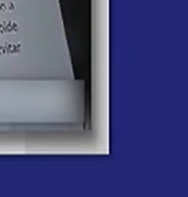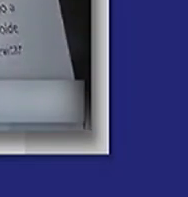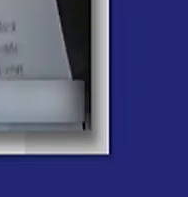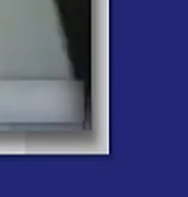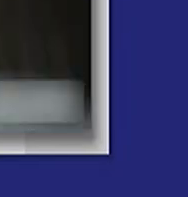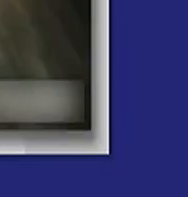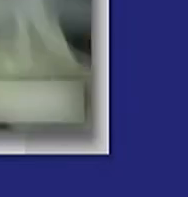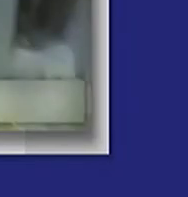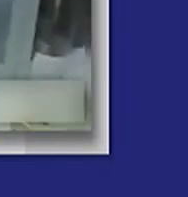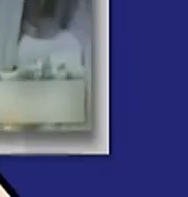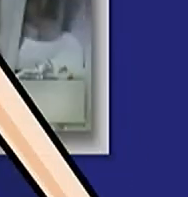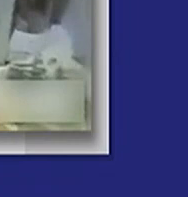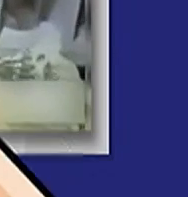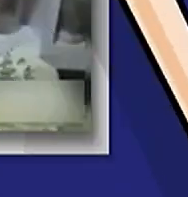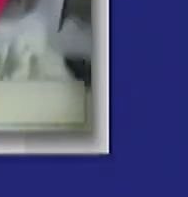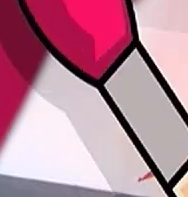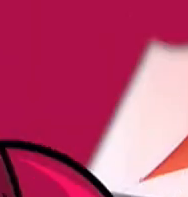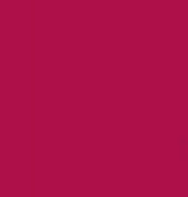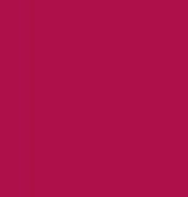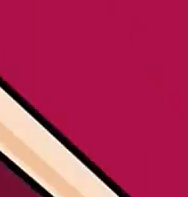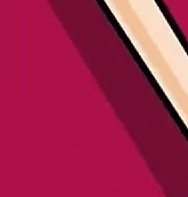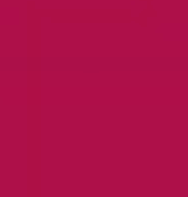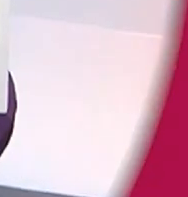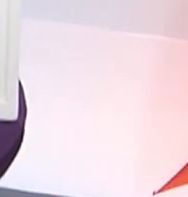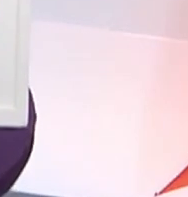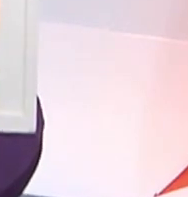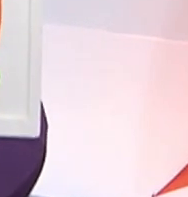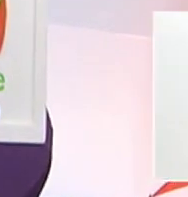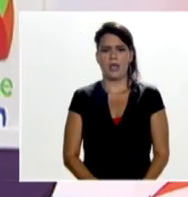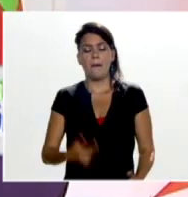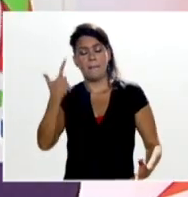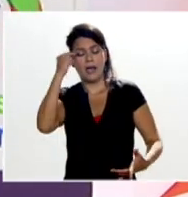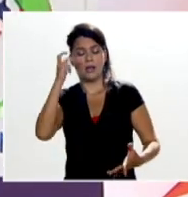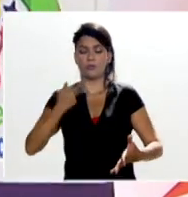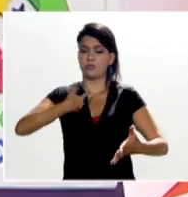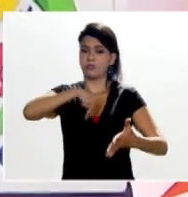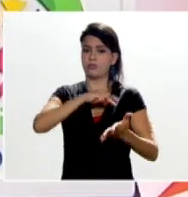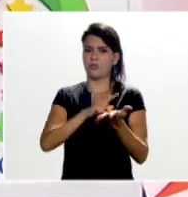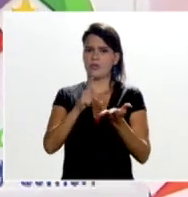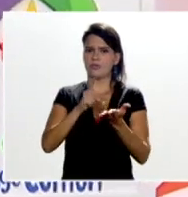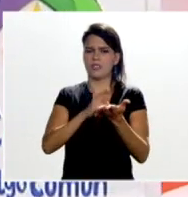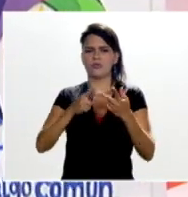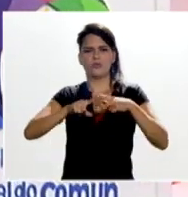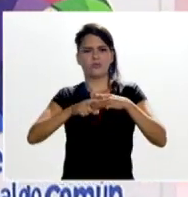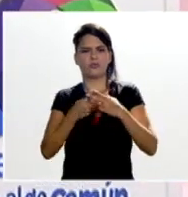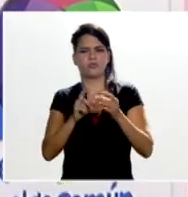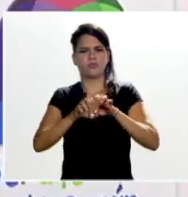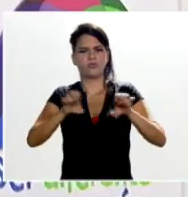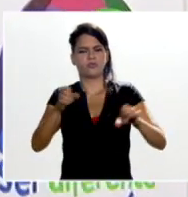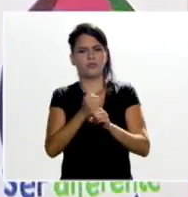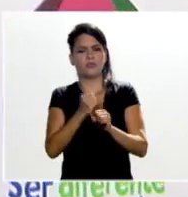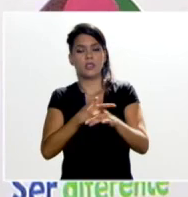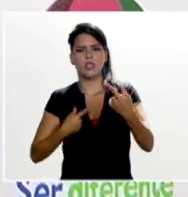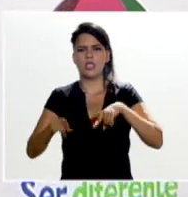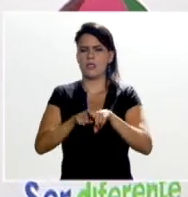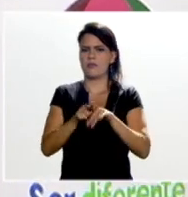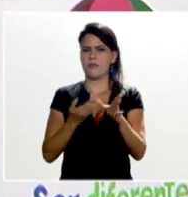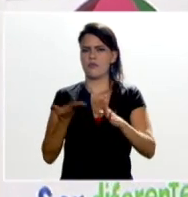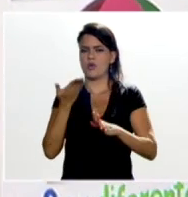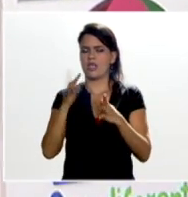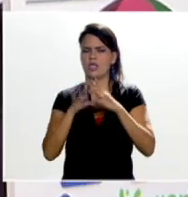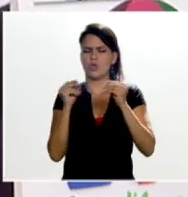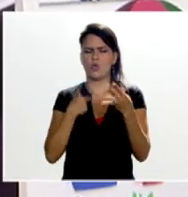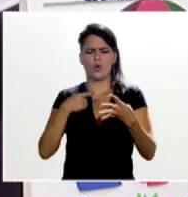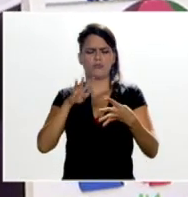receta. Muchas gracias. Para nuestros participantes en los talleres de educación laboral también es importante que todas estas